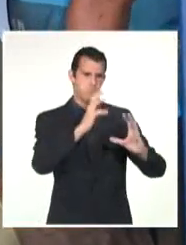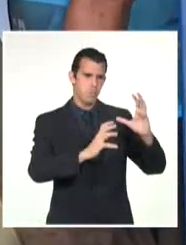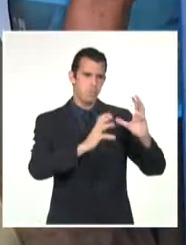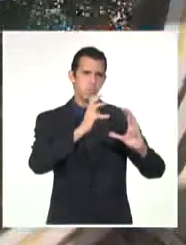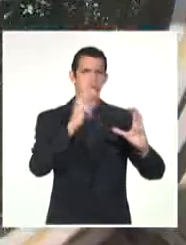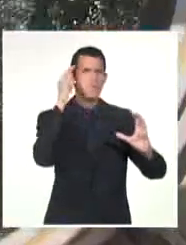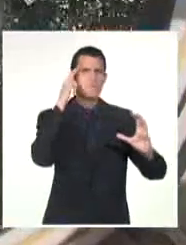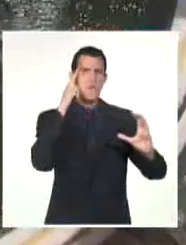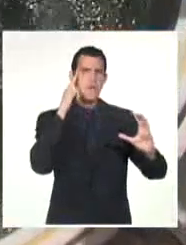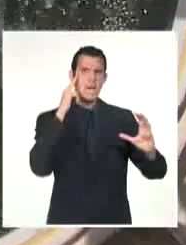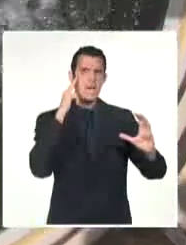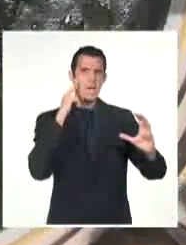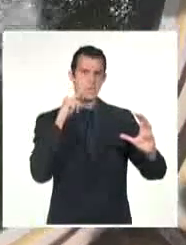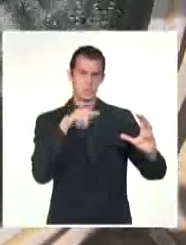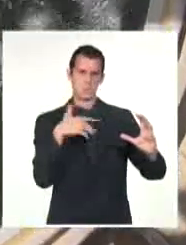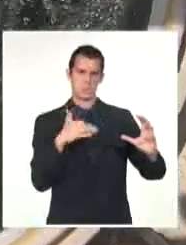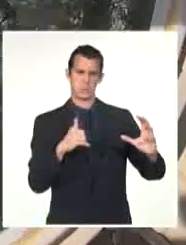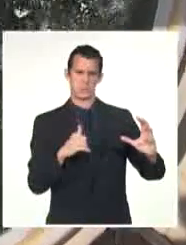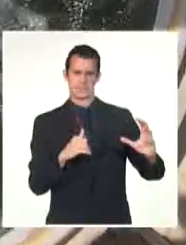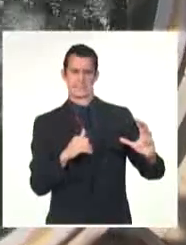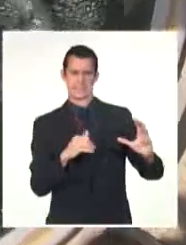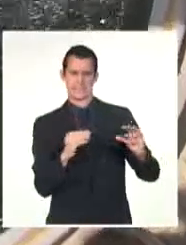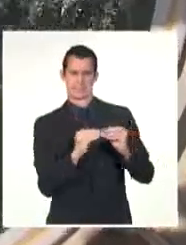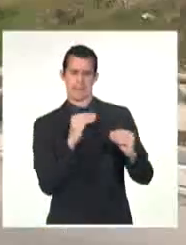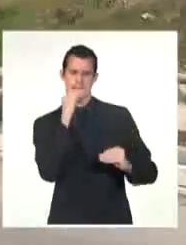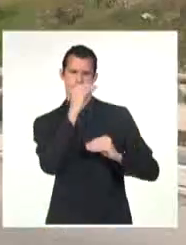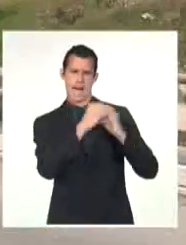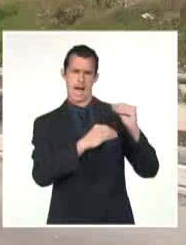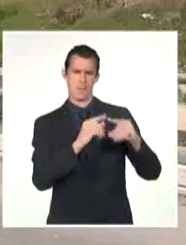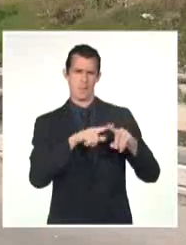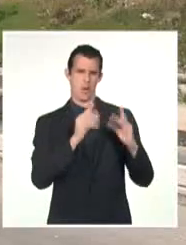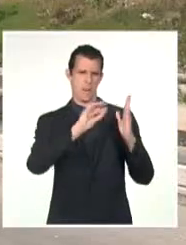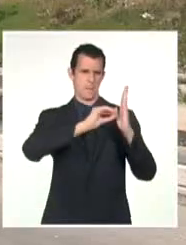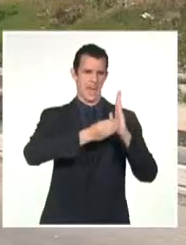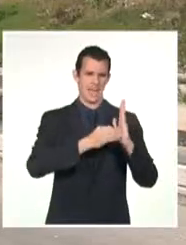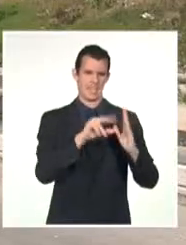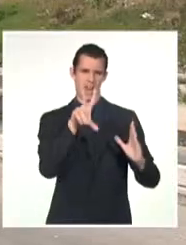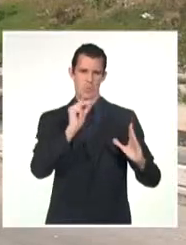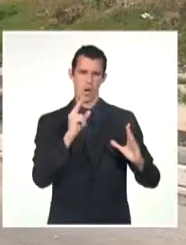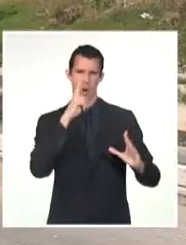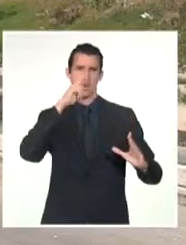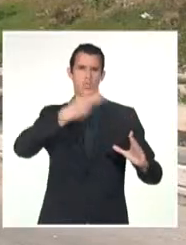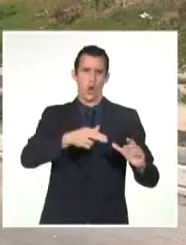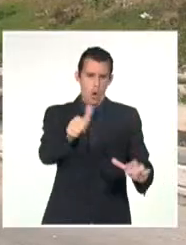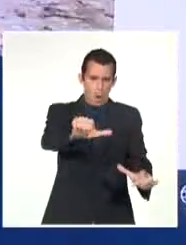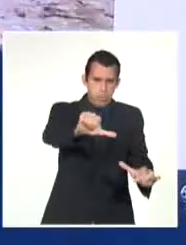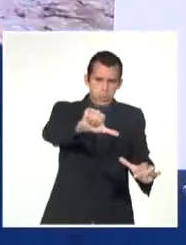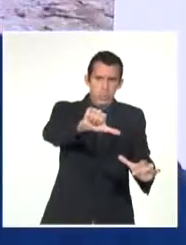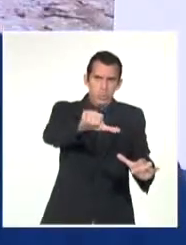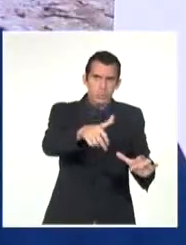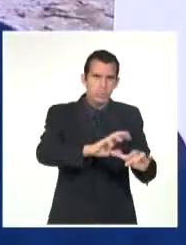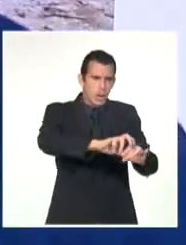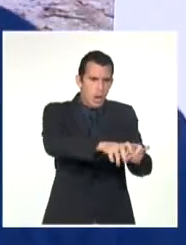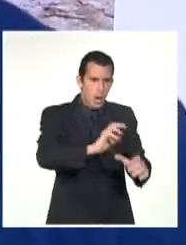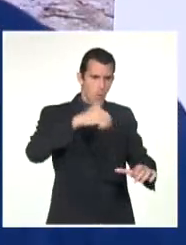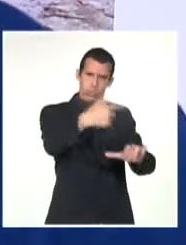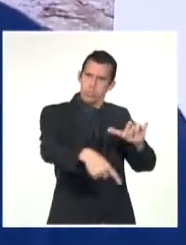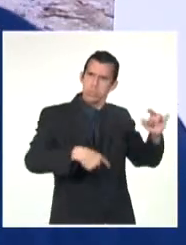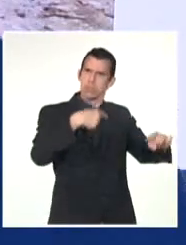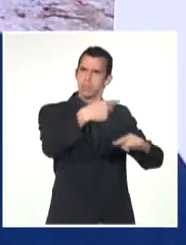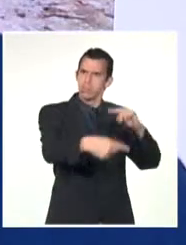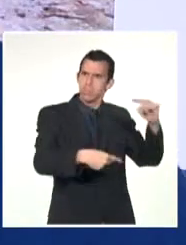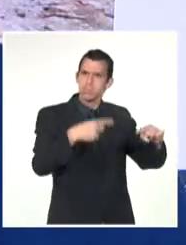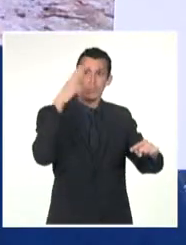ahorro importante con las carencias que existen hoy de partes y piezas, neumáticos, baterías, el mismo tema de la escasez de combustible. Garantizar el servicio, aparte por